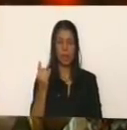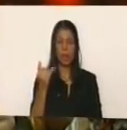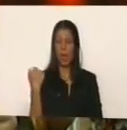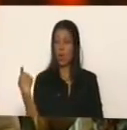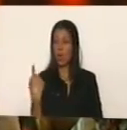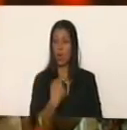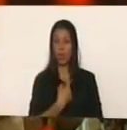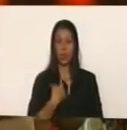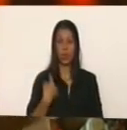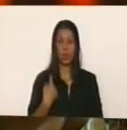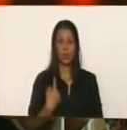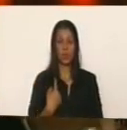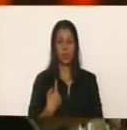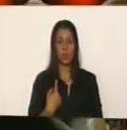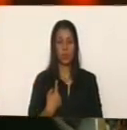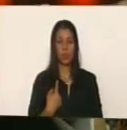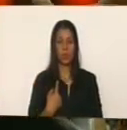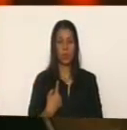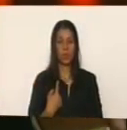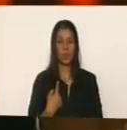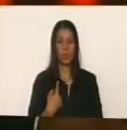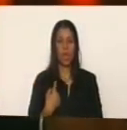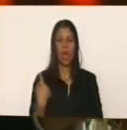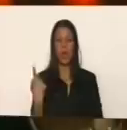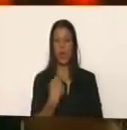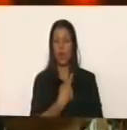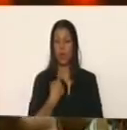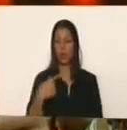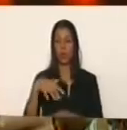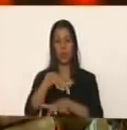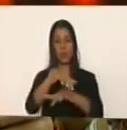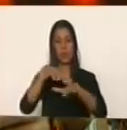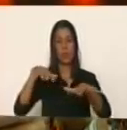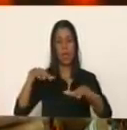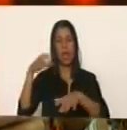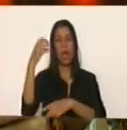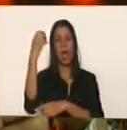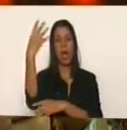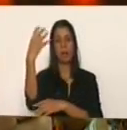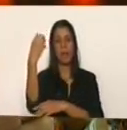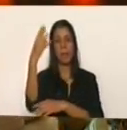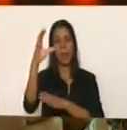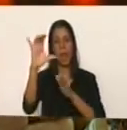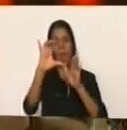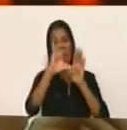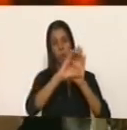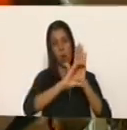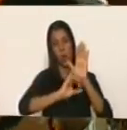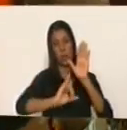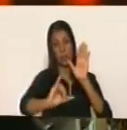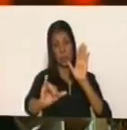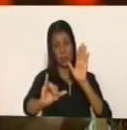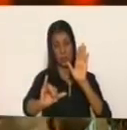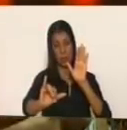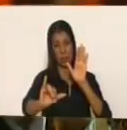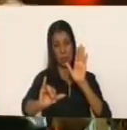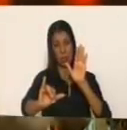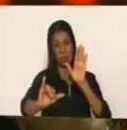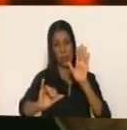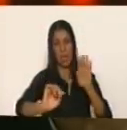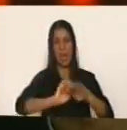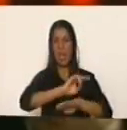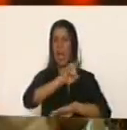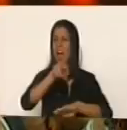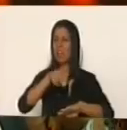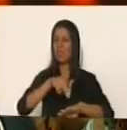Nosotros somos una asamblea constituyente. Ella es nacional porque